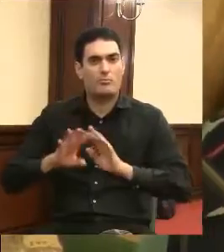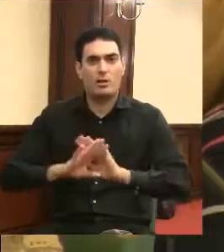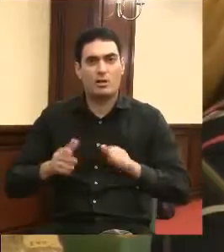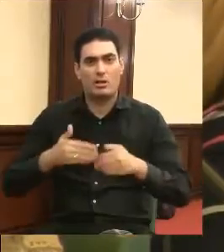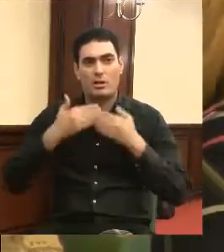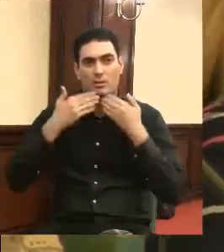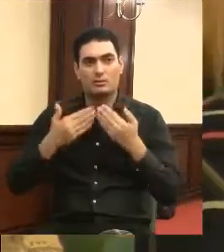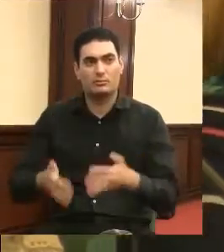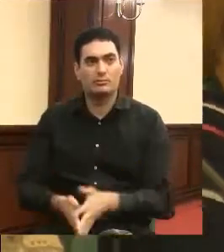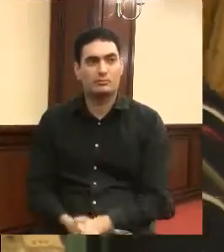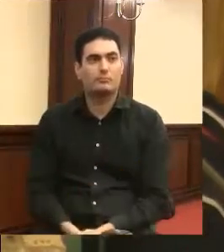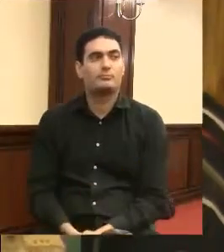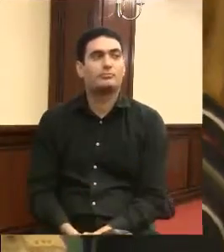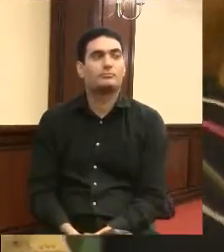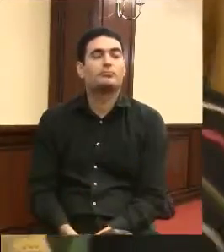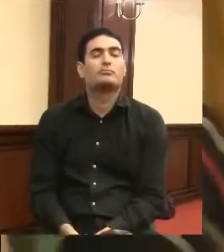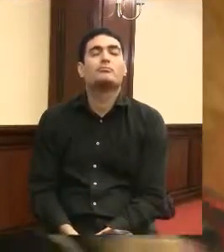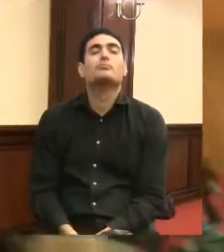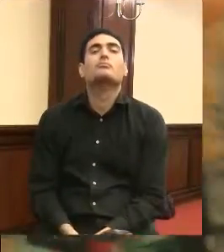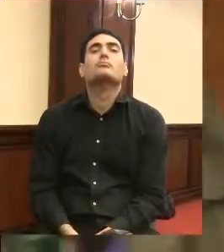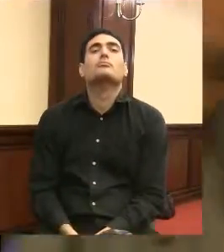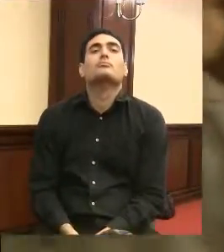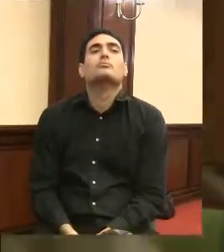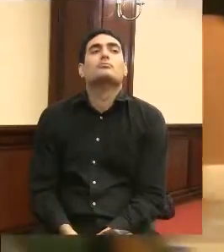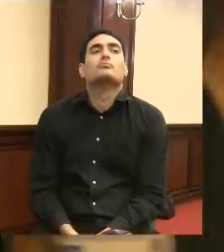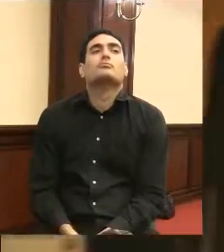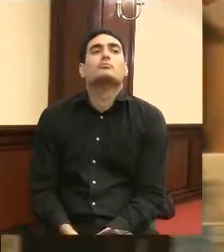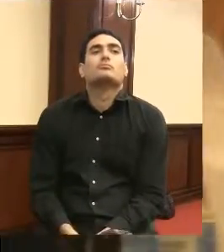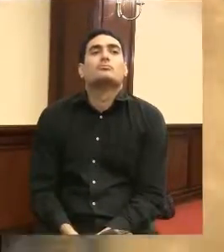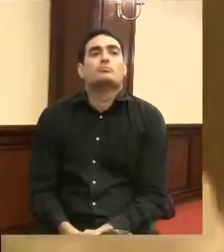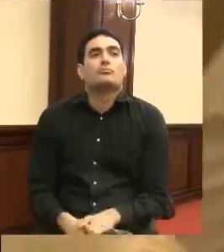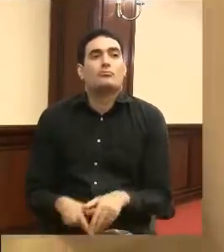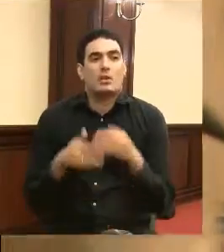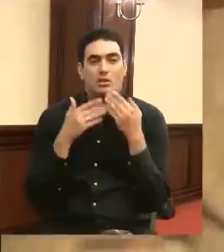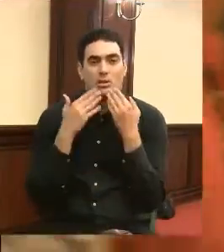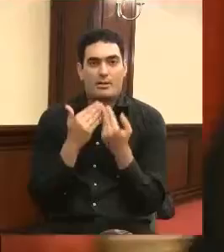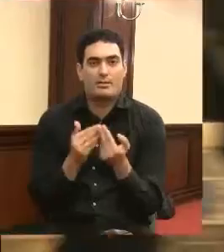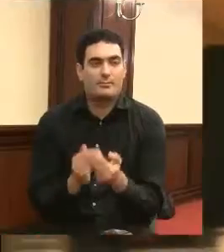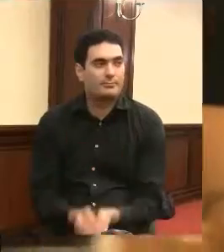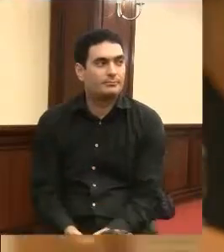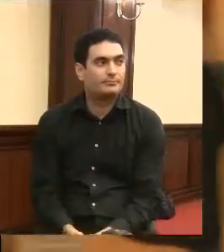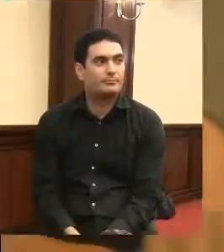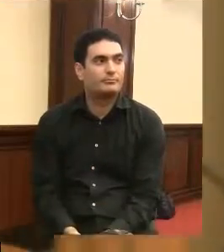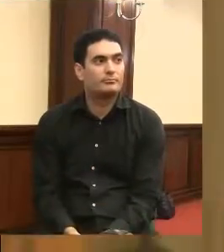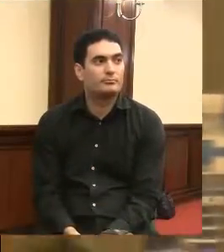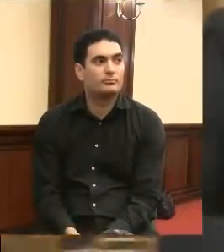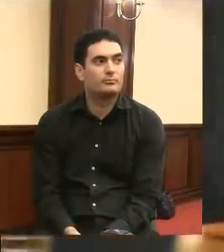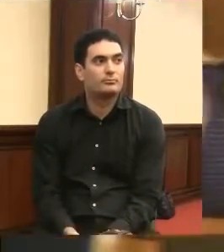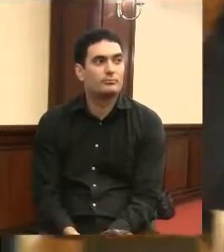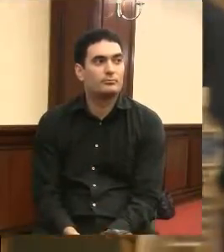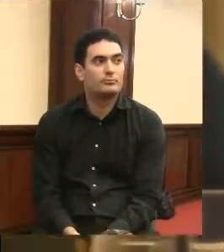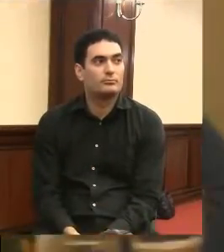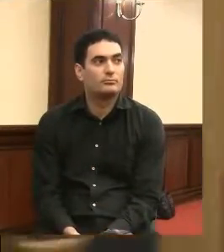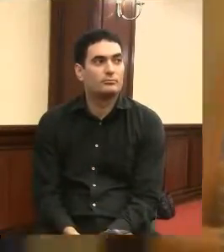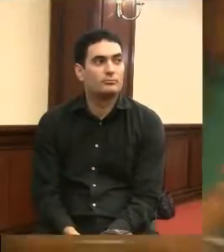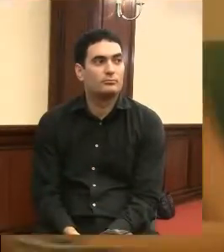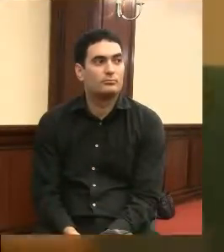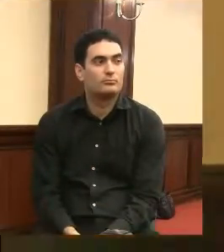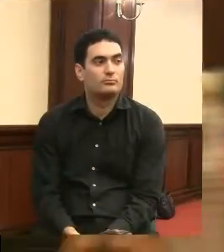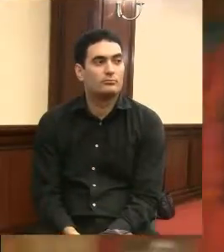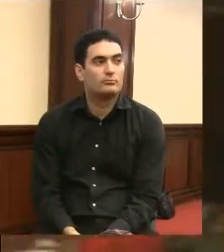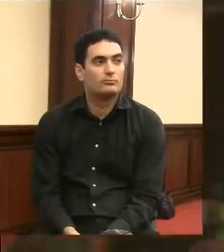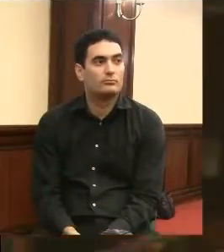a la multinacional una solución digna de esta situación. Nada más, gracias. Muchas gracias. ¿Hay segunda